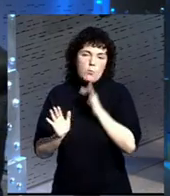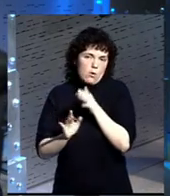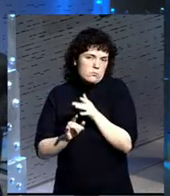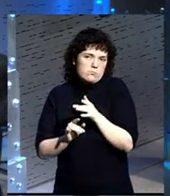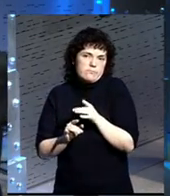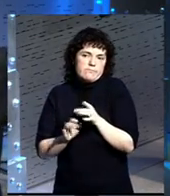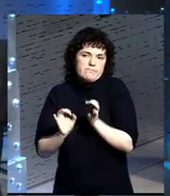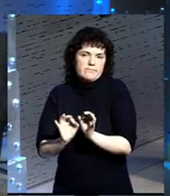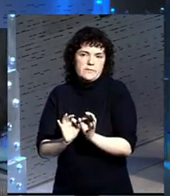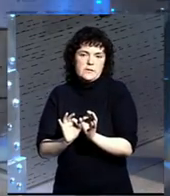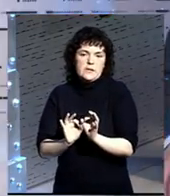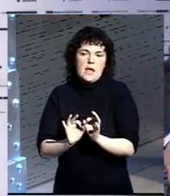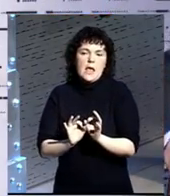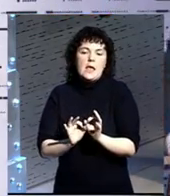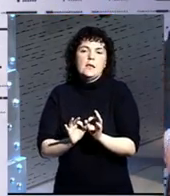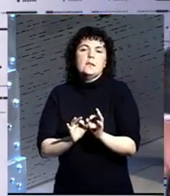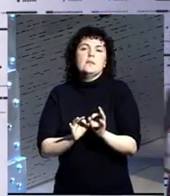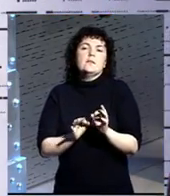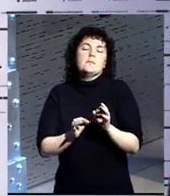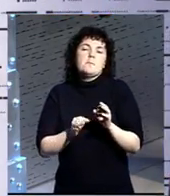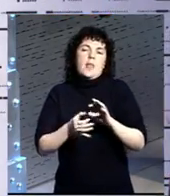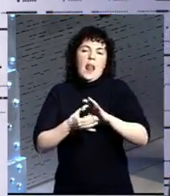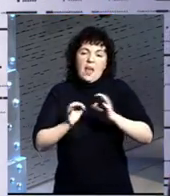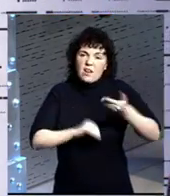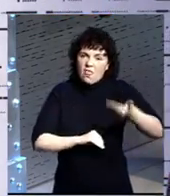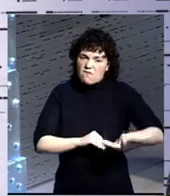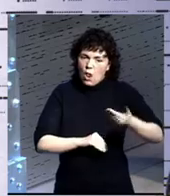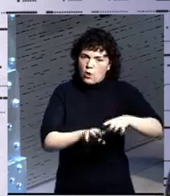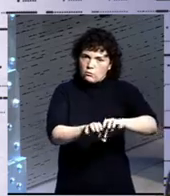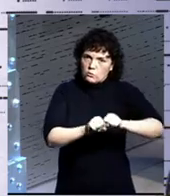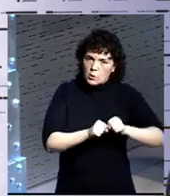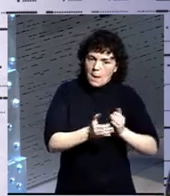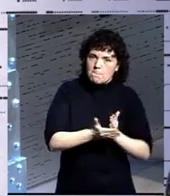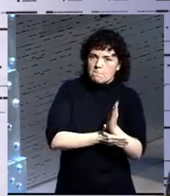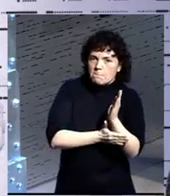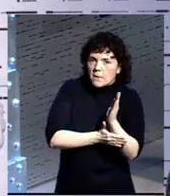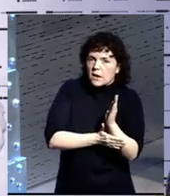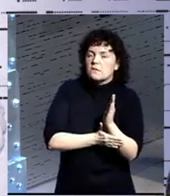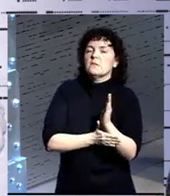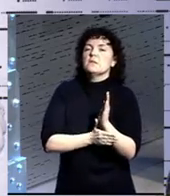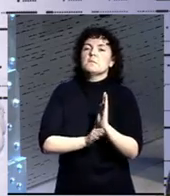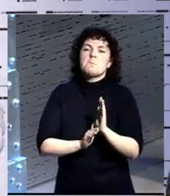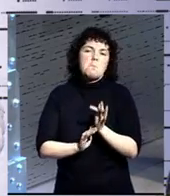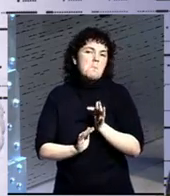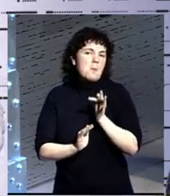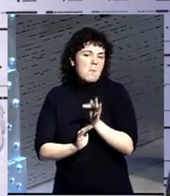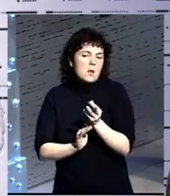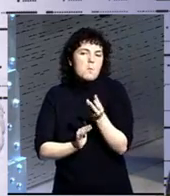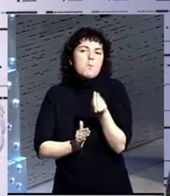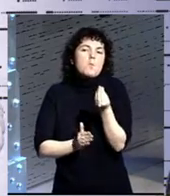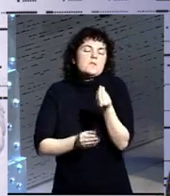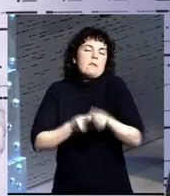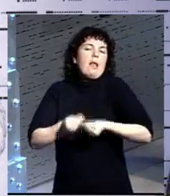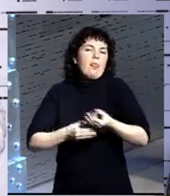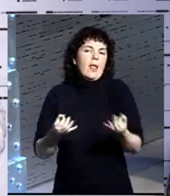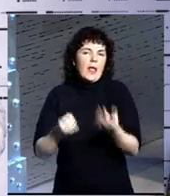Se van a quedar con partes de la cadena de valor que van a ser las que le den el retorno. Y con además, muchas lo que harán es intentar ir